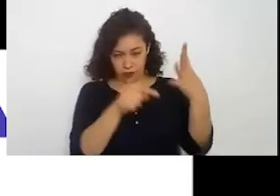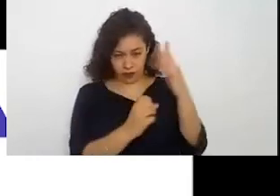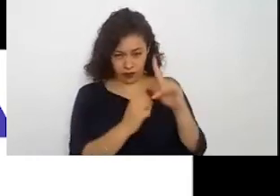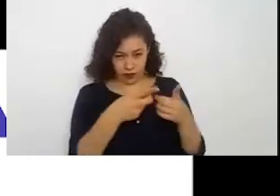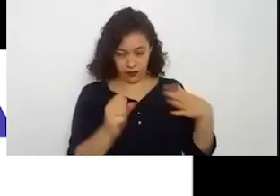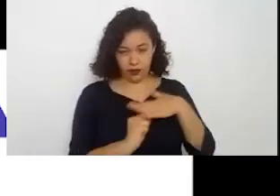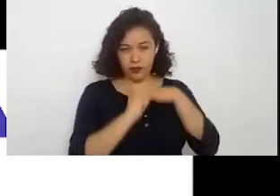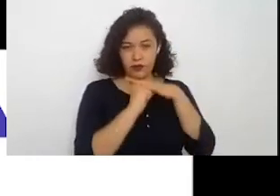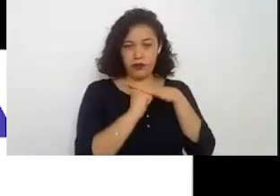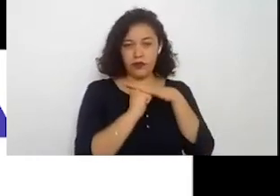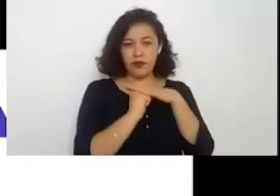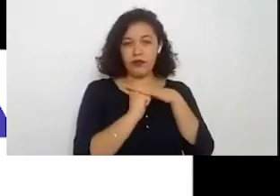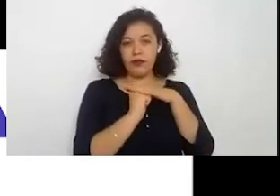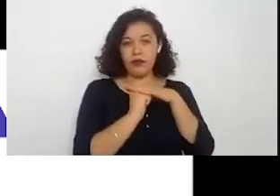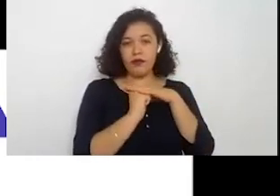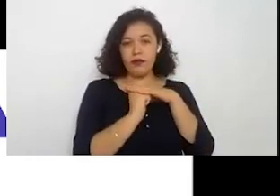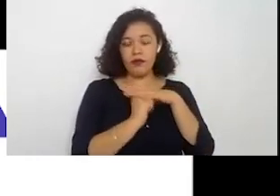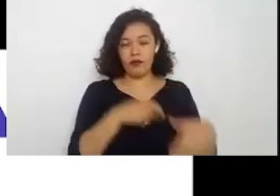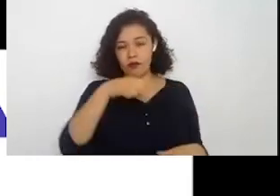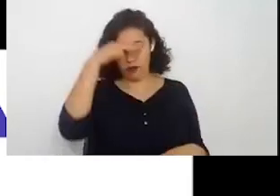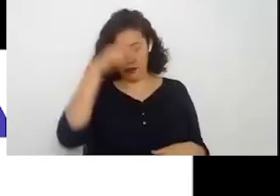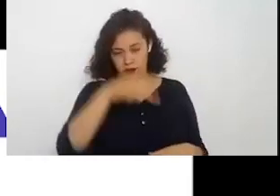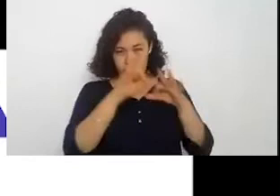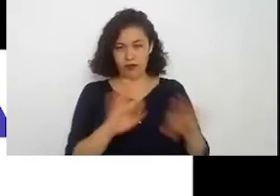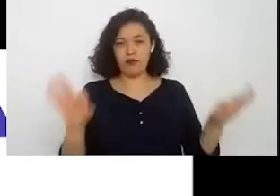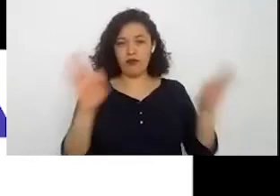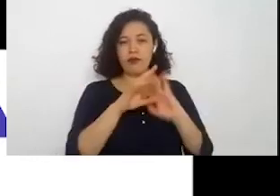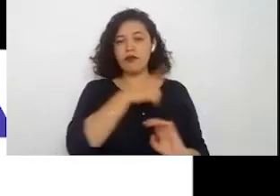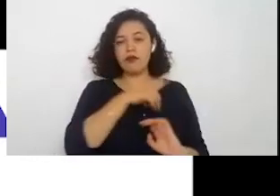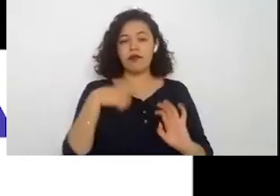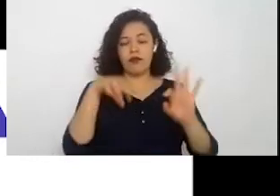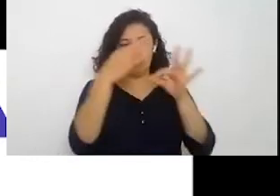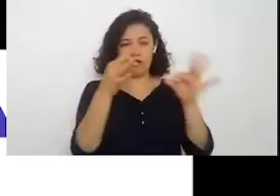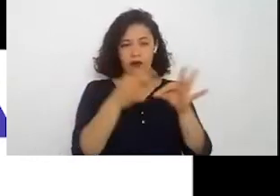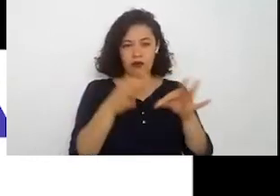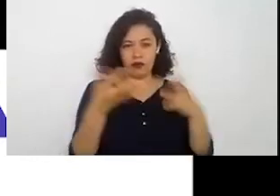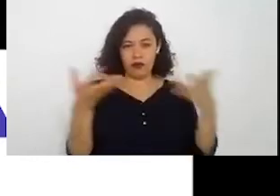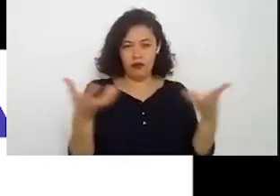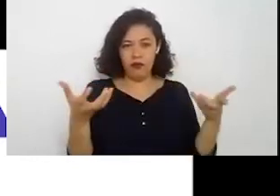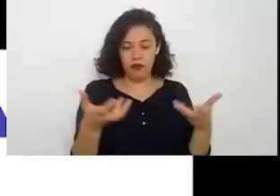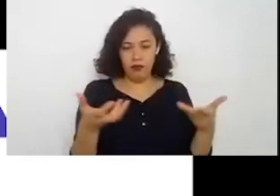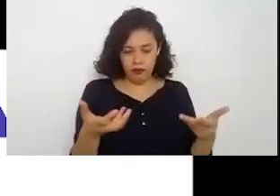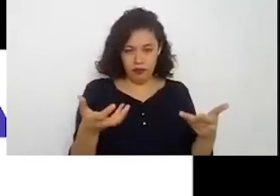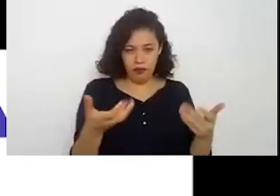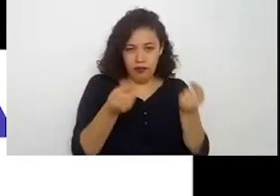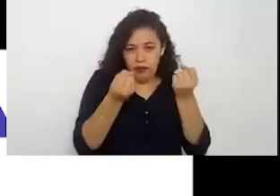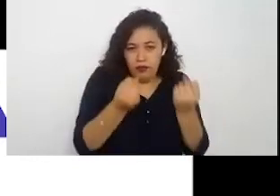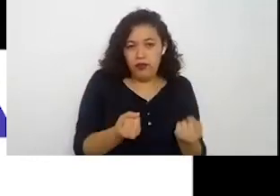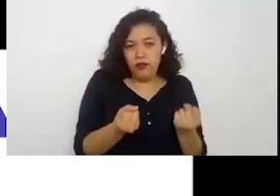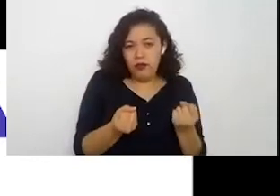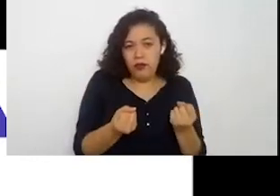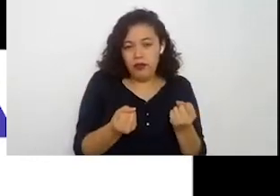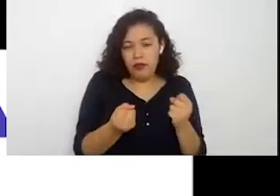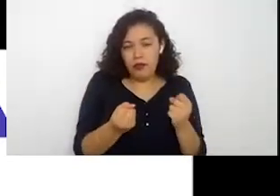sostenible es importante en México cumplir con ejercer y asegurar, ¿verdad?, que